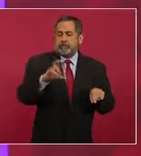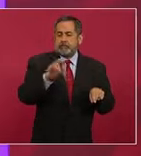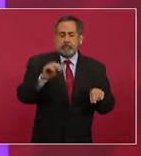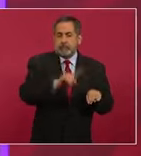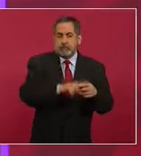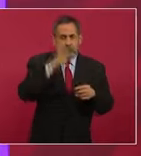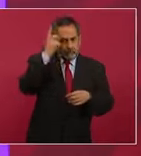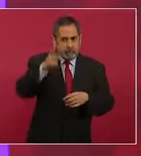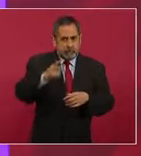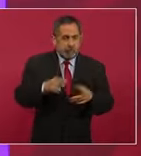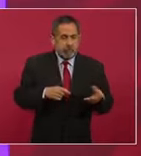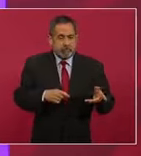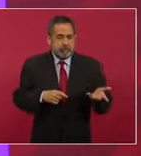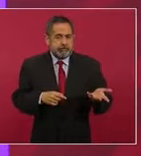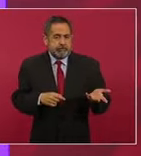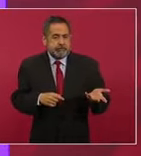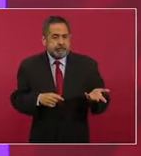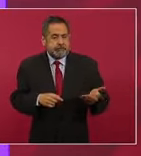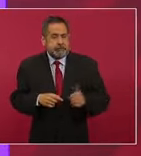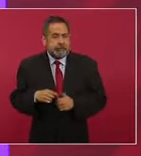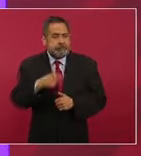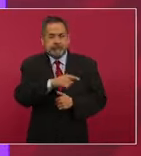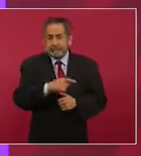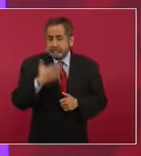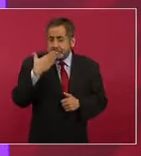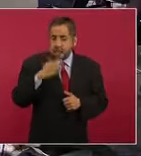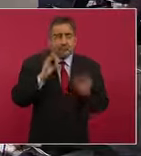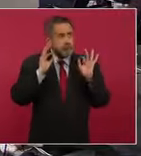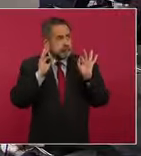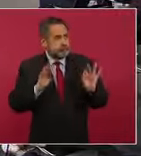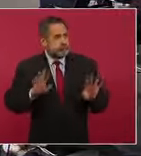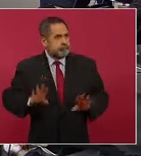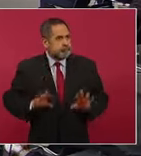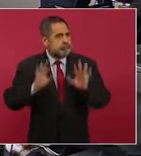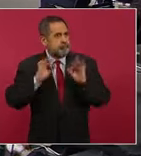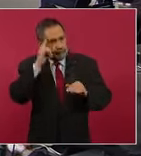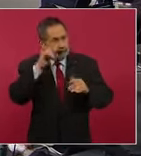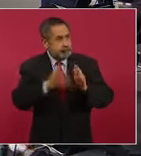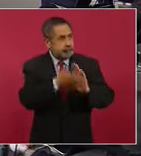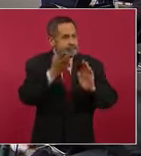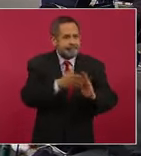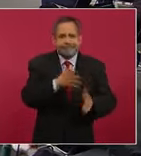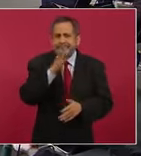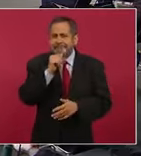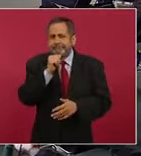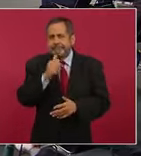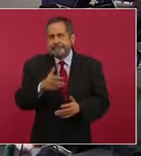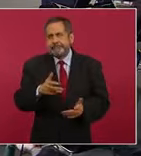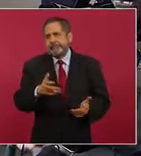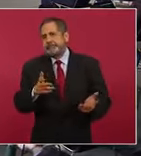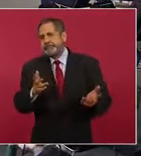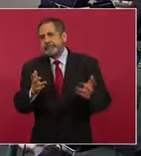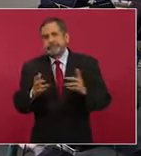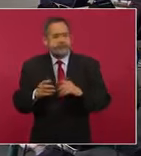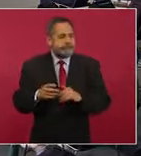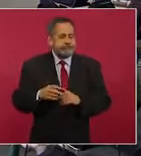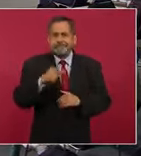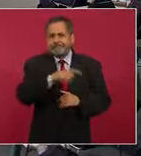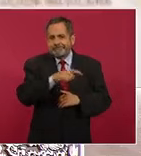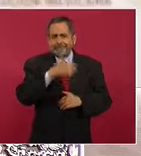y no era un lugar accesible. Entonces hemos querido